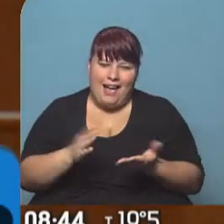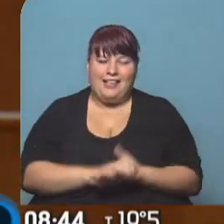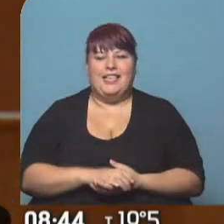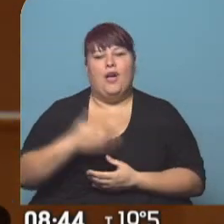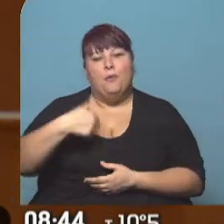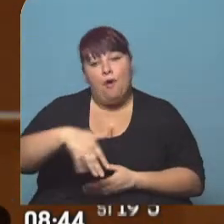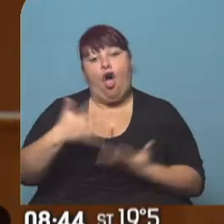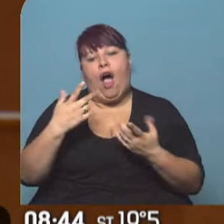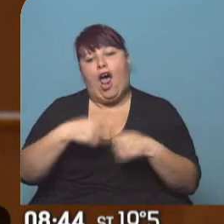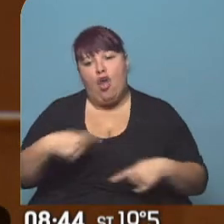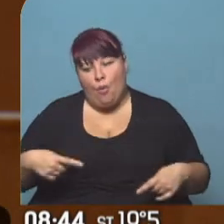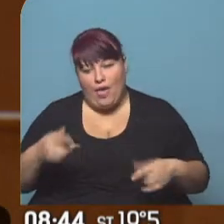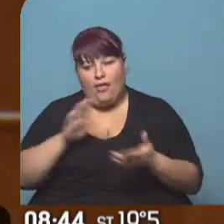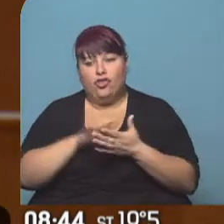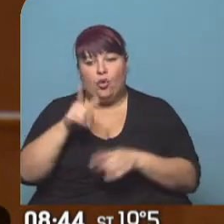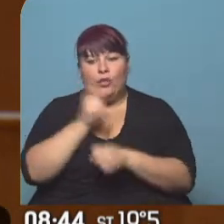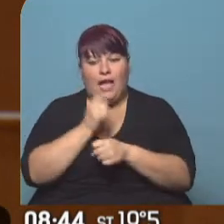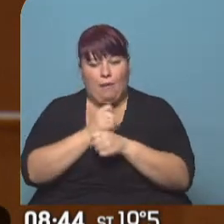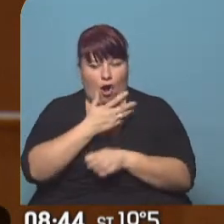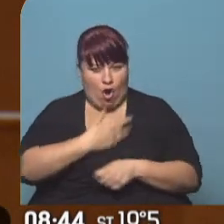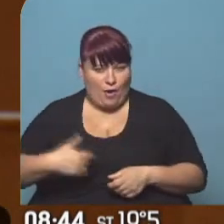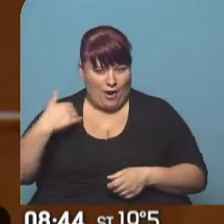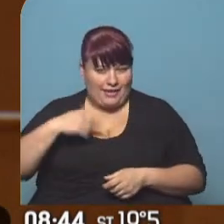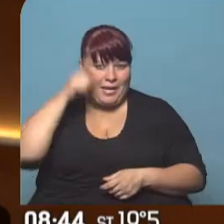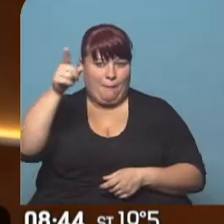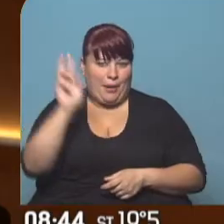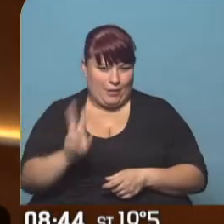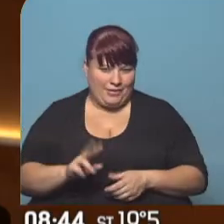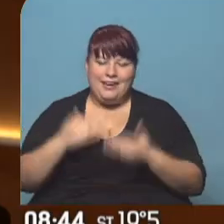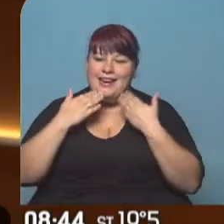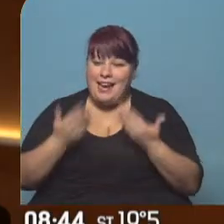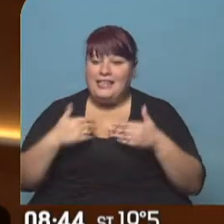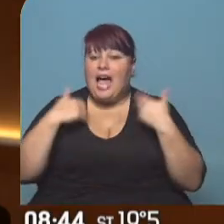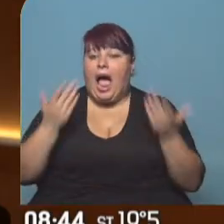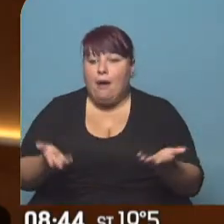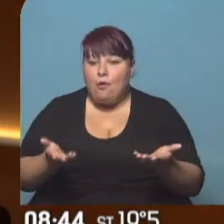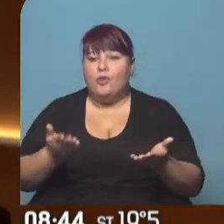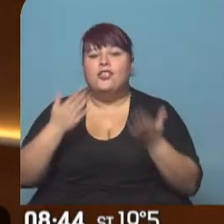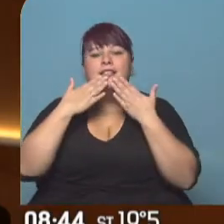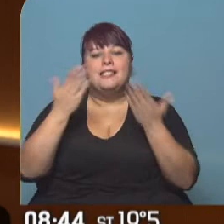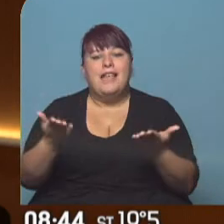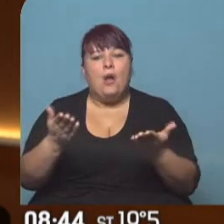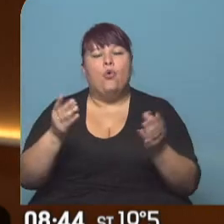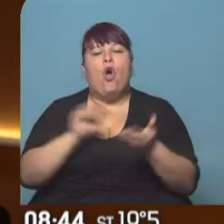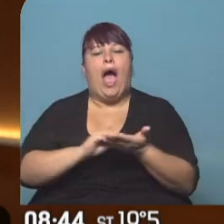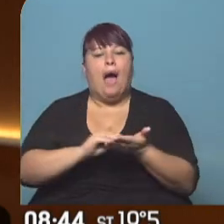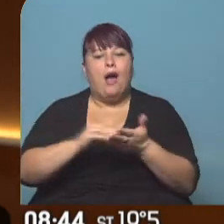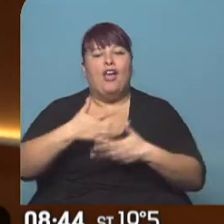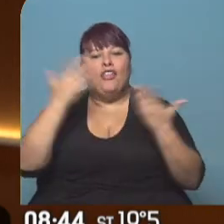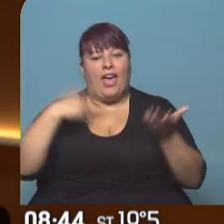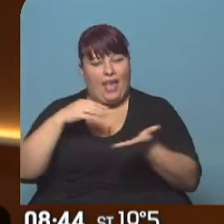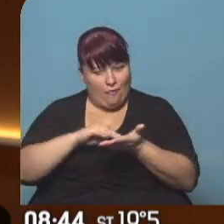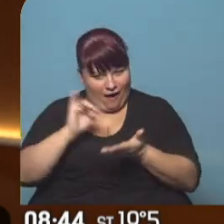en pronto esperemos tener novedades acerca del trabajo institucional de argentina para venezuela gracias y aprovecho y le mando un saludo grande a los abogados en el día del